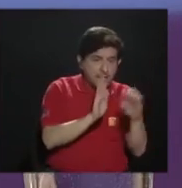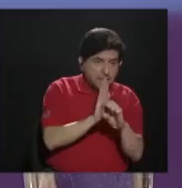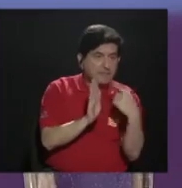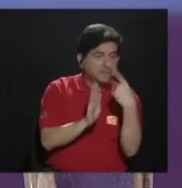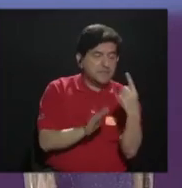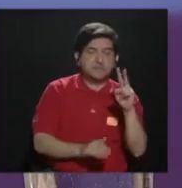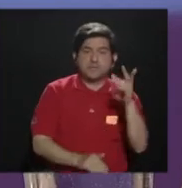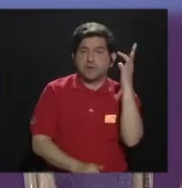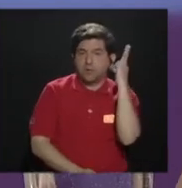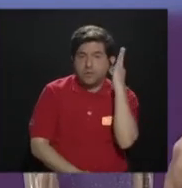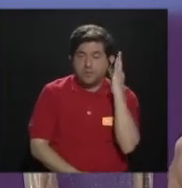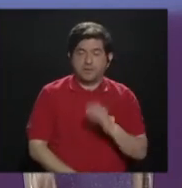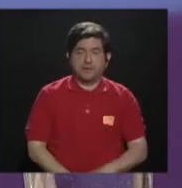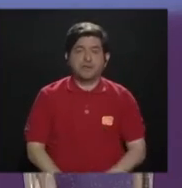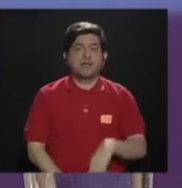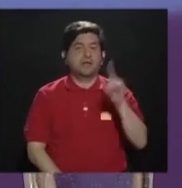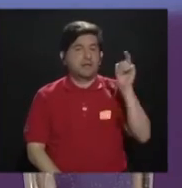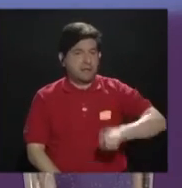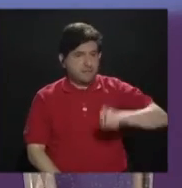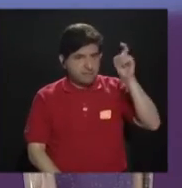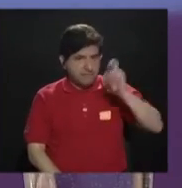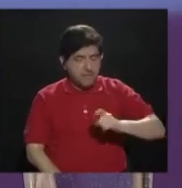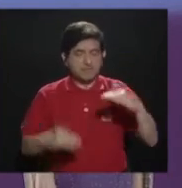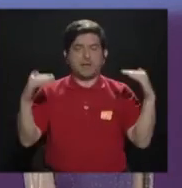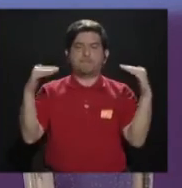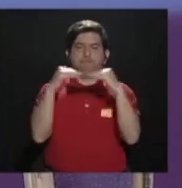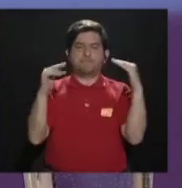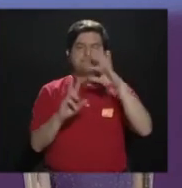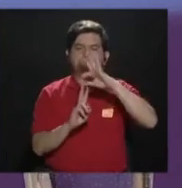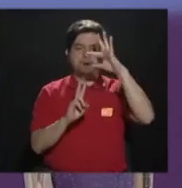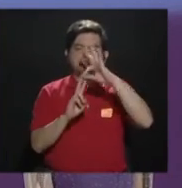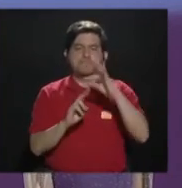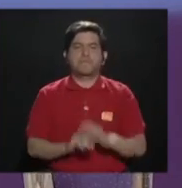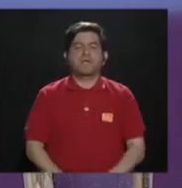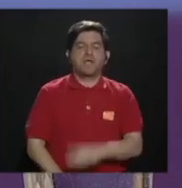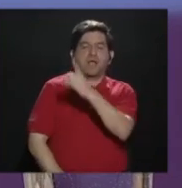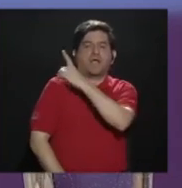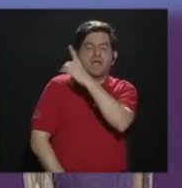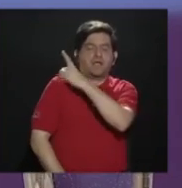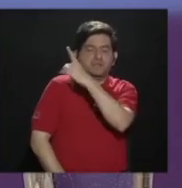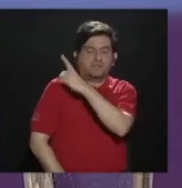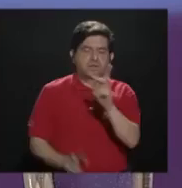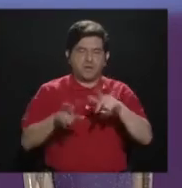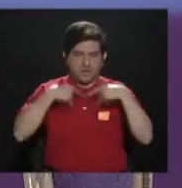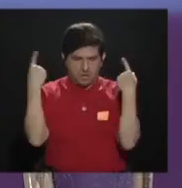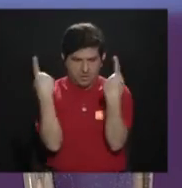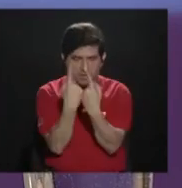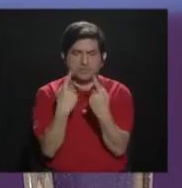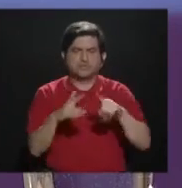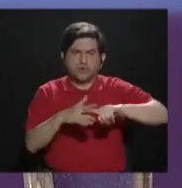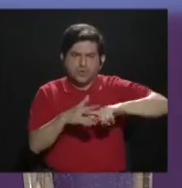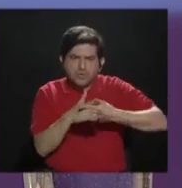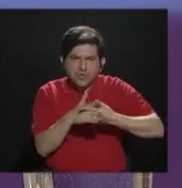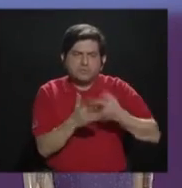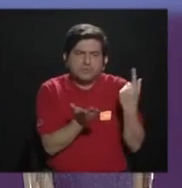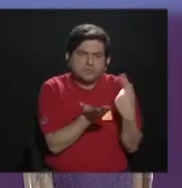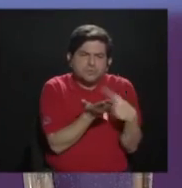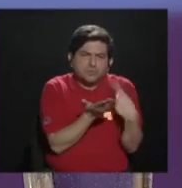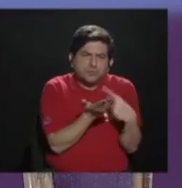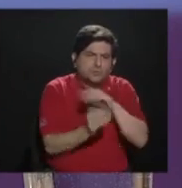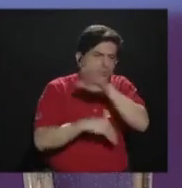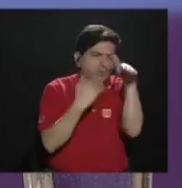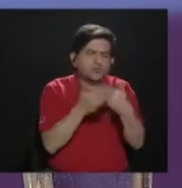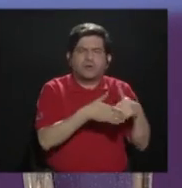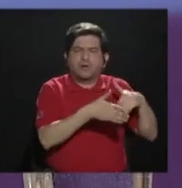que las compañeras mujeres tenían que estar en paridad en los espacios de dirección del partido, y aquí se empezó a discutir todos